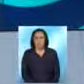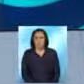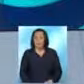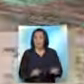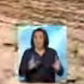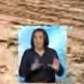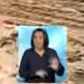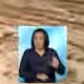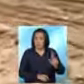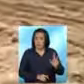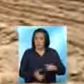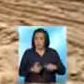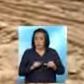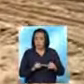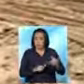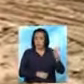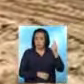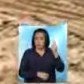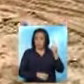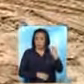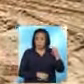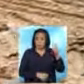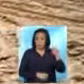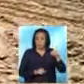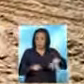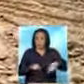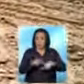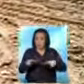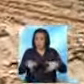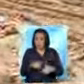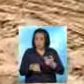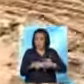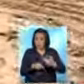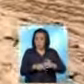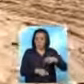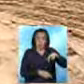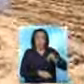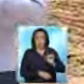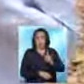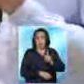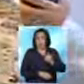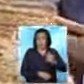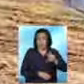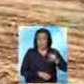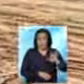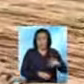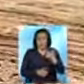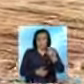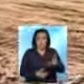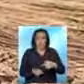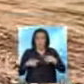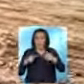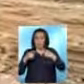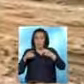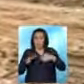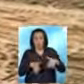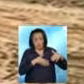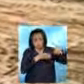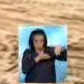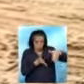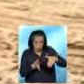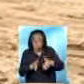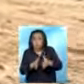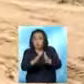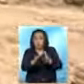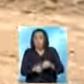Latina continúa en Trujillo. Estamos ahora en el distrito del Porvenir, en el cauce de la ahora famosa quebrada de San